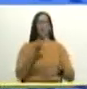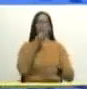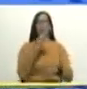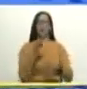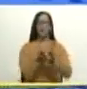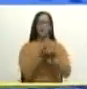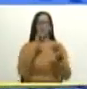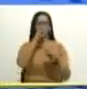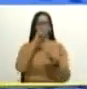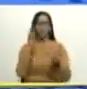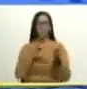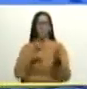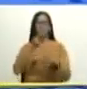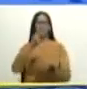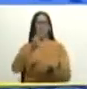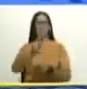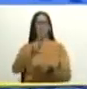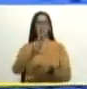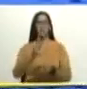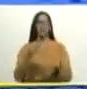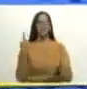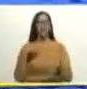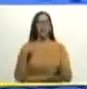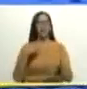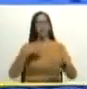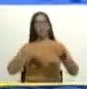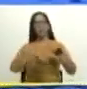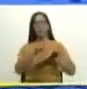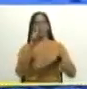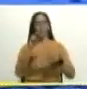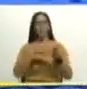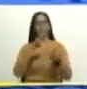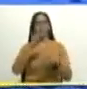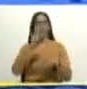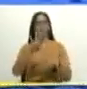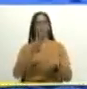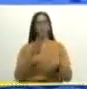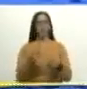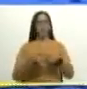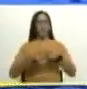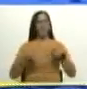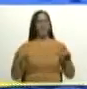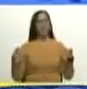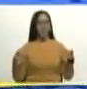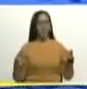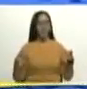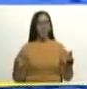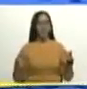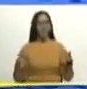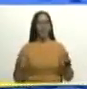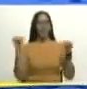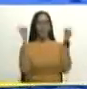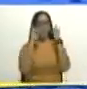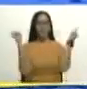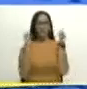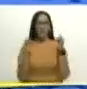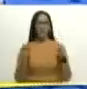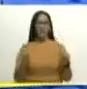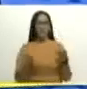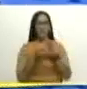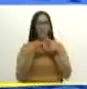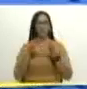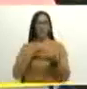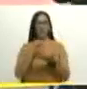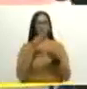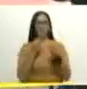año 2023 y para que le entremos al 2024 en crecimiento, con felicidad y en unión